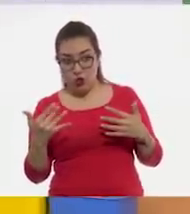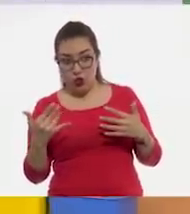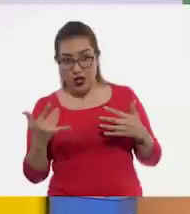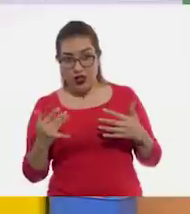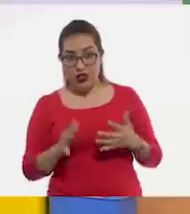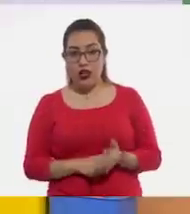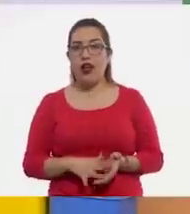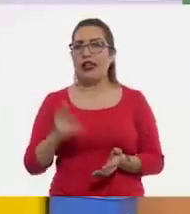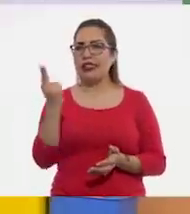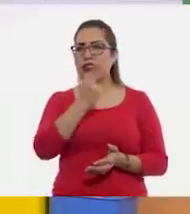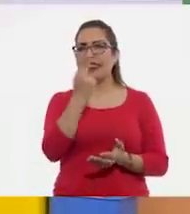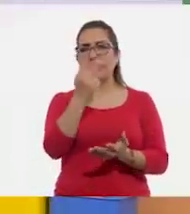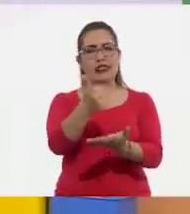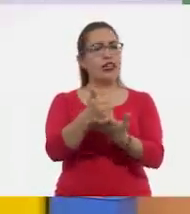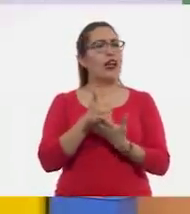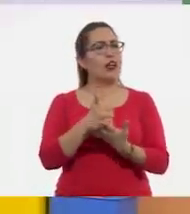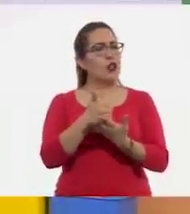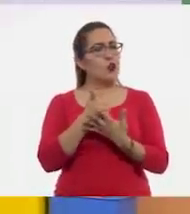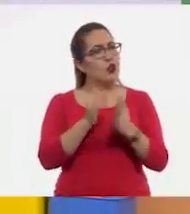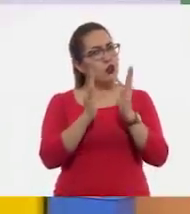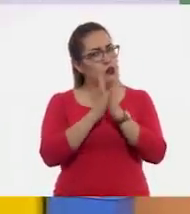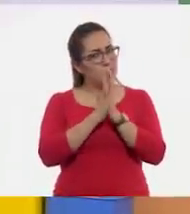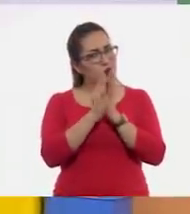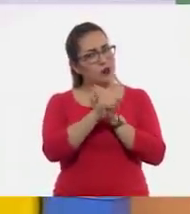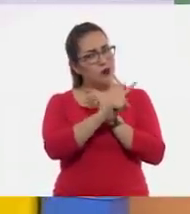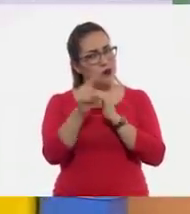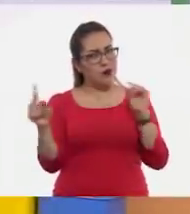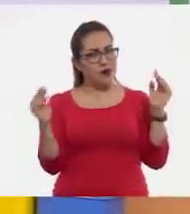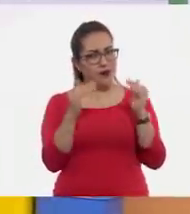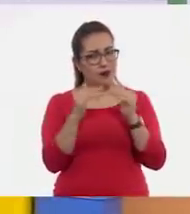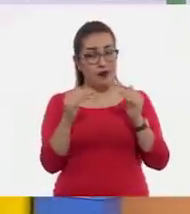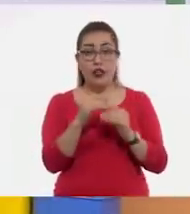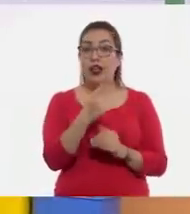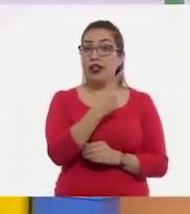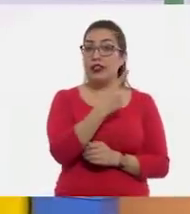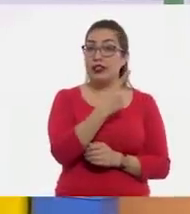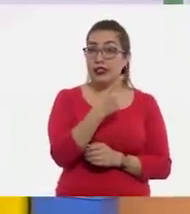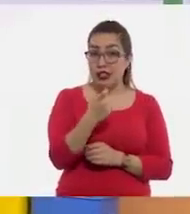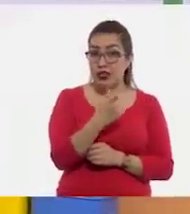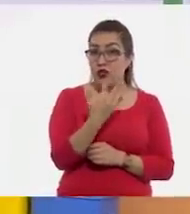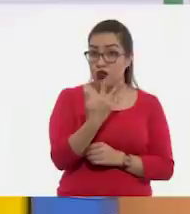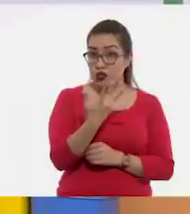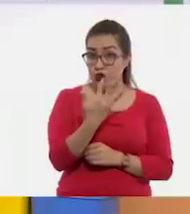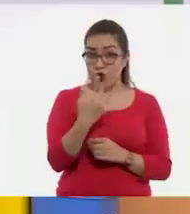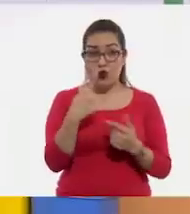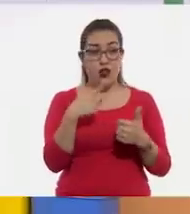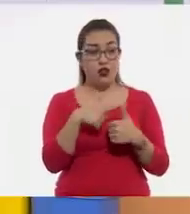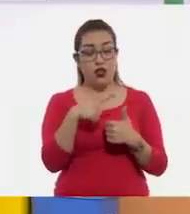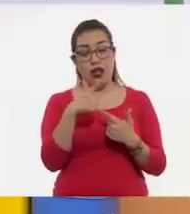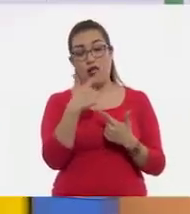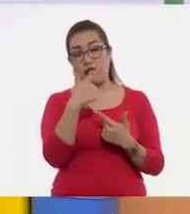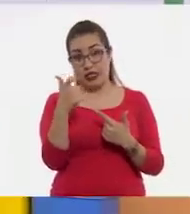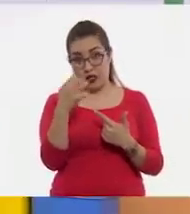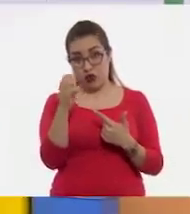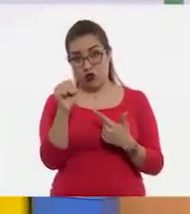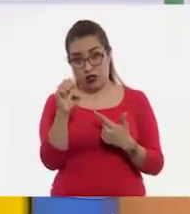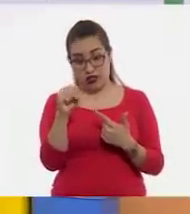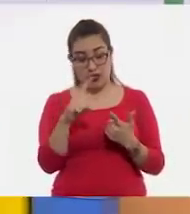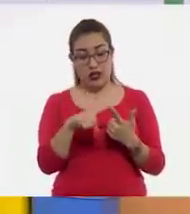necesito de la ayuda de las niñas y los niños allá en casa. 150, 160,